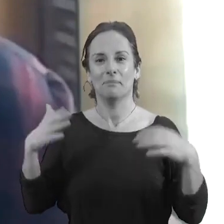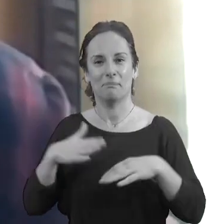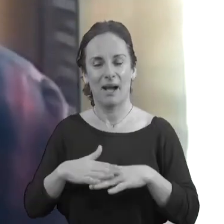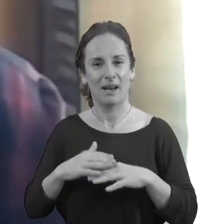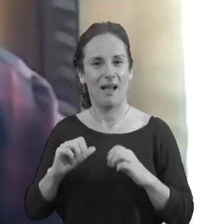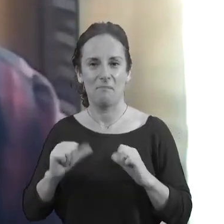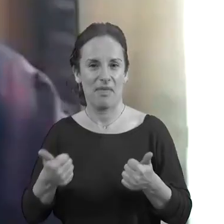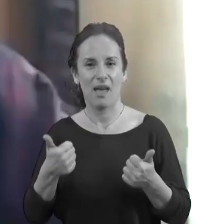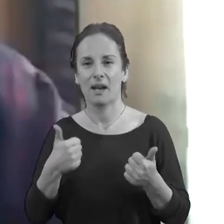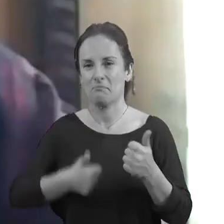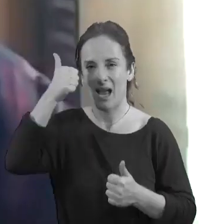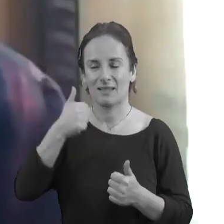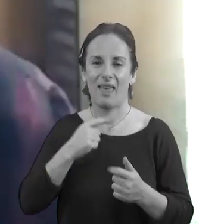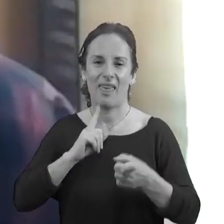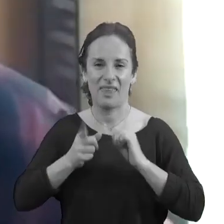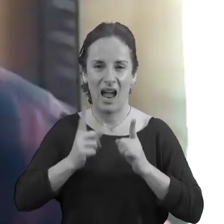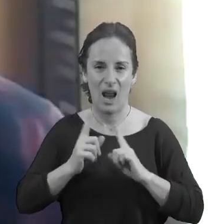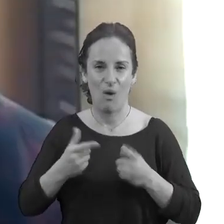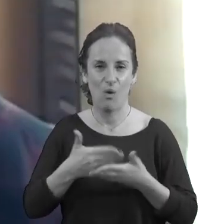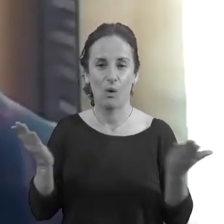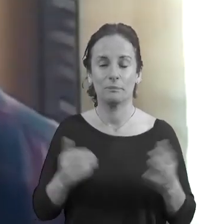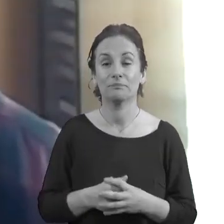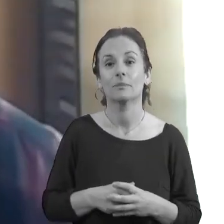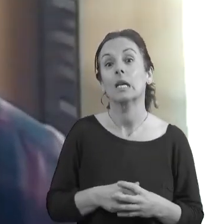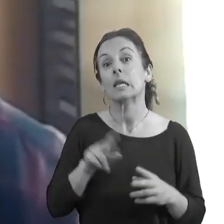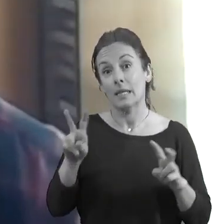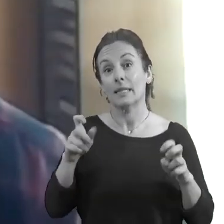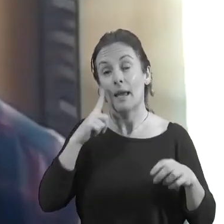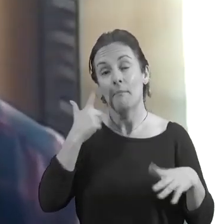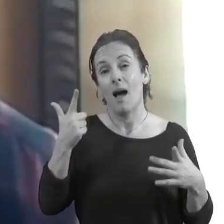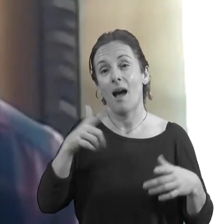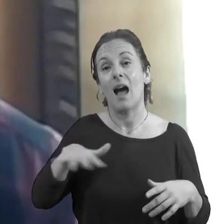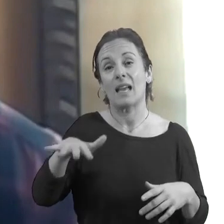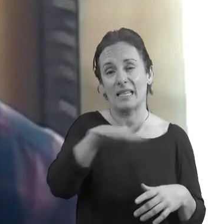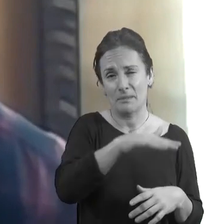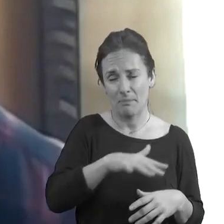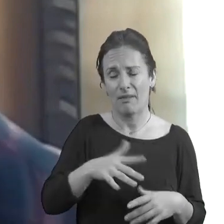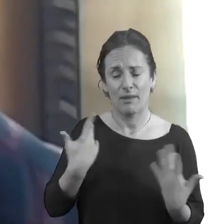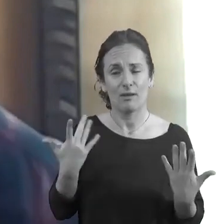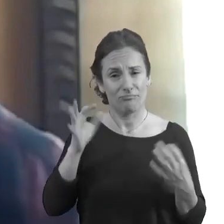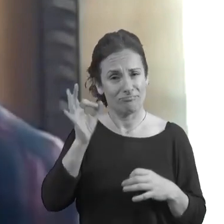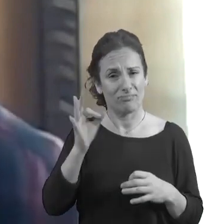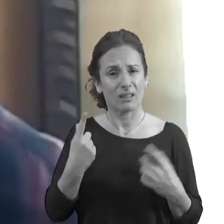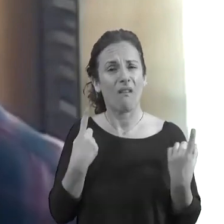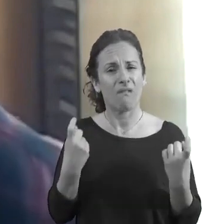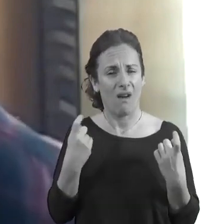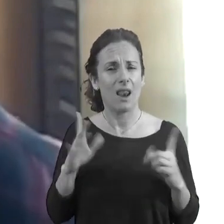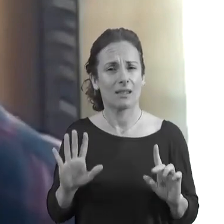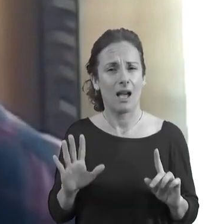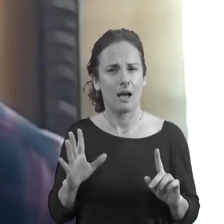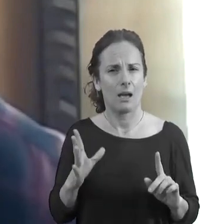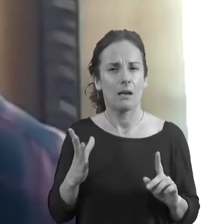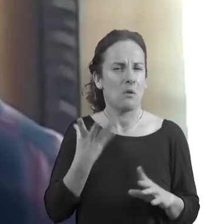bueno, finalmente, la cuestión de los espacios, también a vueltas con esto que estoy mencionando, ¿no? Que nos faltan y nos faltan a muchos niveles,